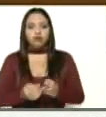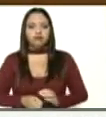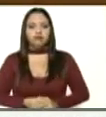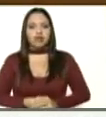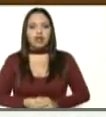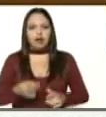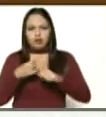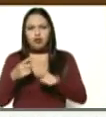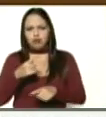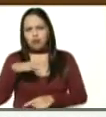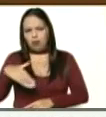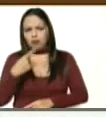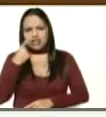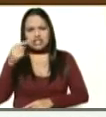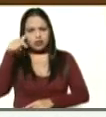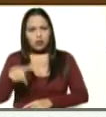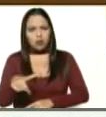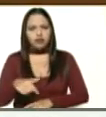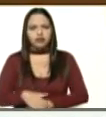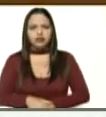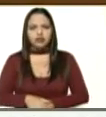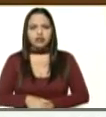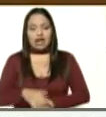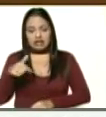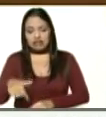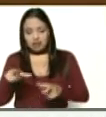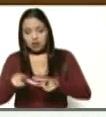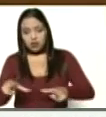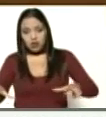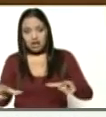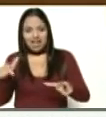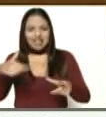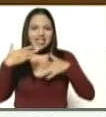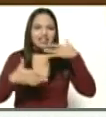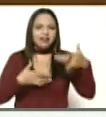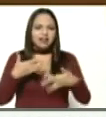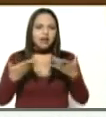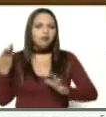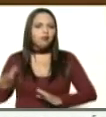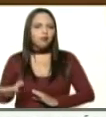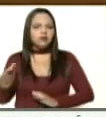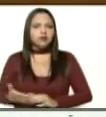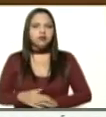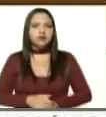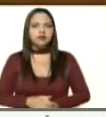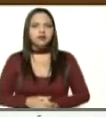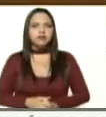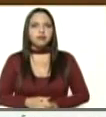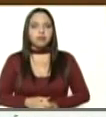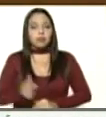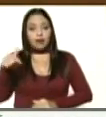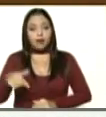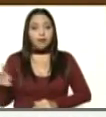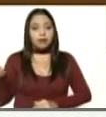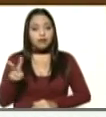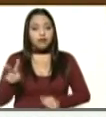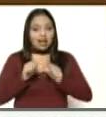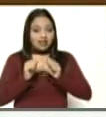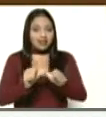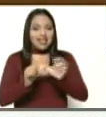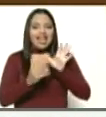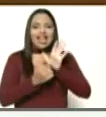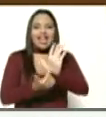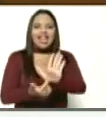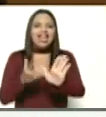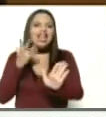nosotros podemos decir hoy desde aquí, desde esta pequeña tribuna, desde este acto tan importante, que hoy Venezuela sigue dando ejemplo de